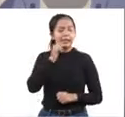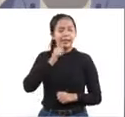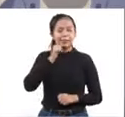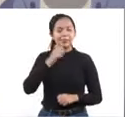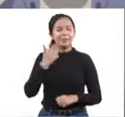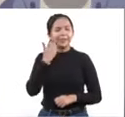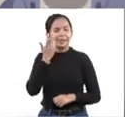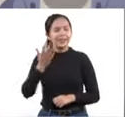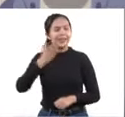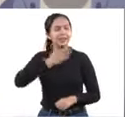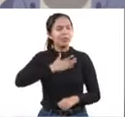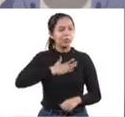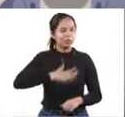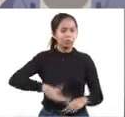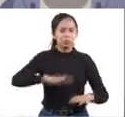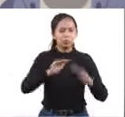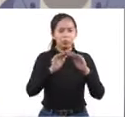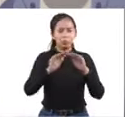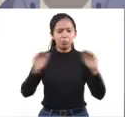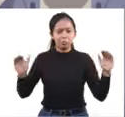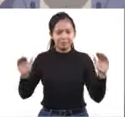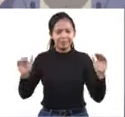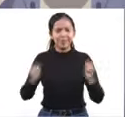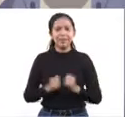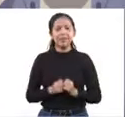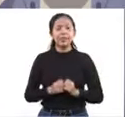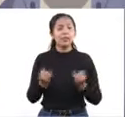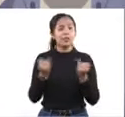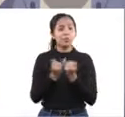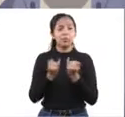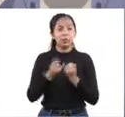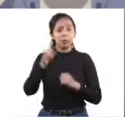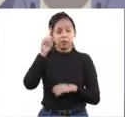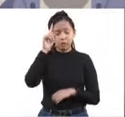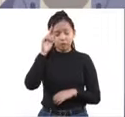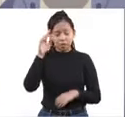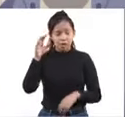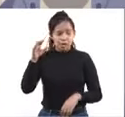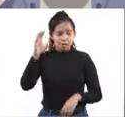equidad, a impartir conocimientos y sabiduría.